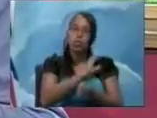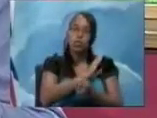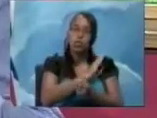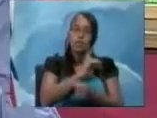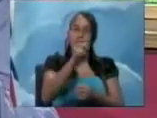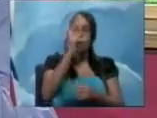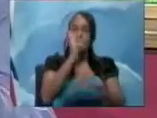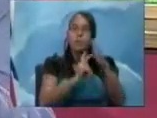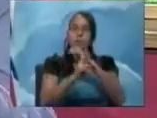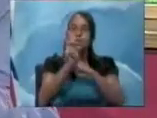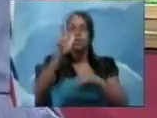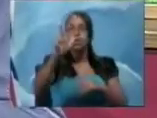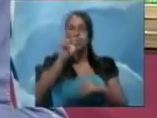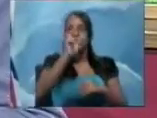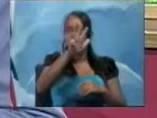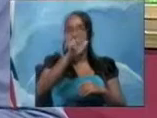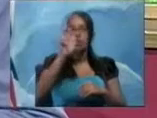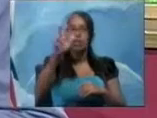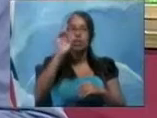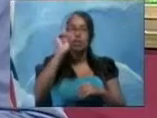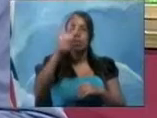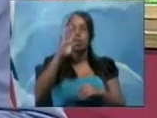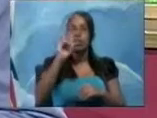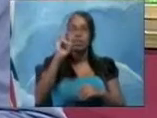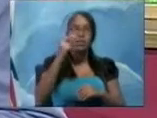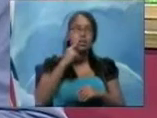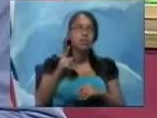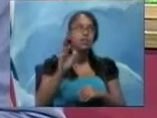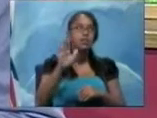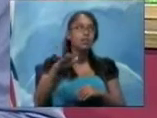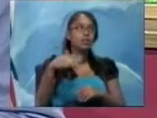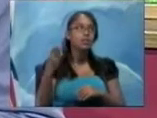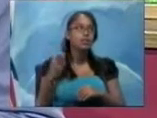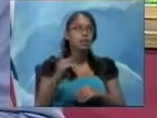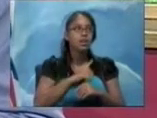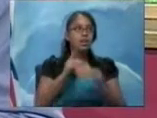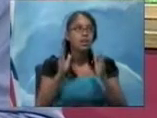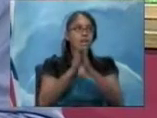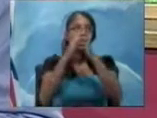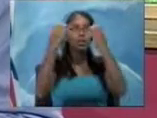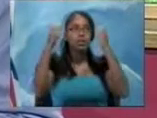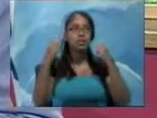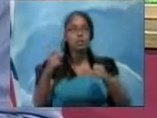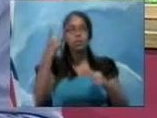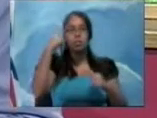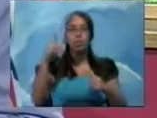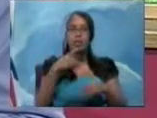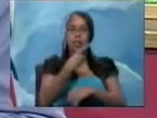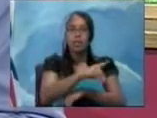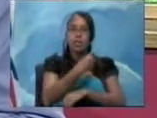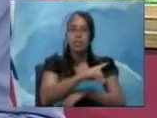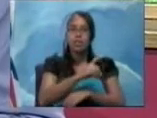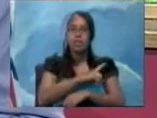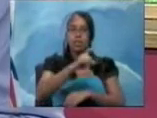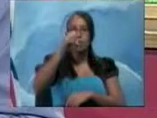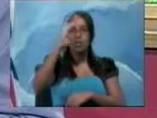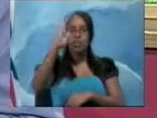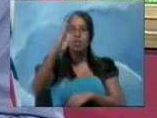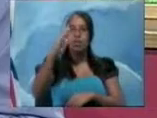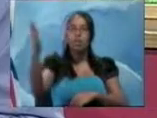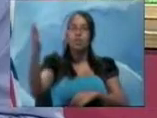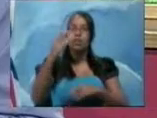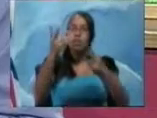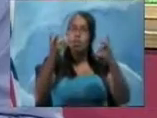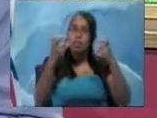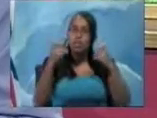Dios 3 y 34 y dice así que exaltado por la diestra de Dios y habiendo recibido del